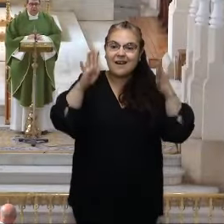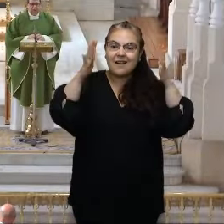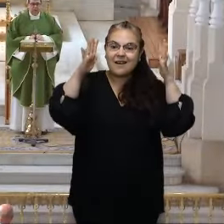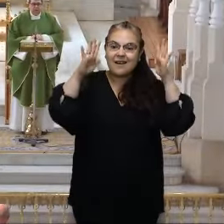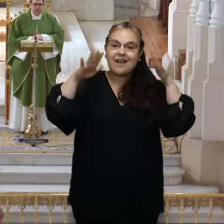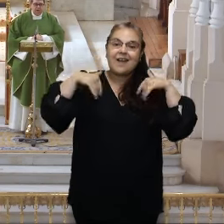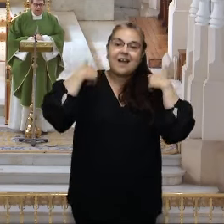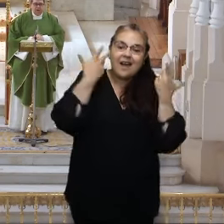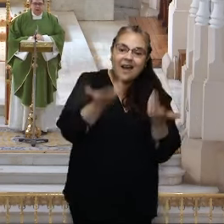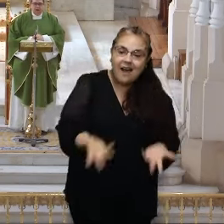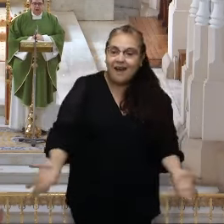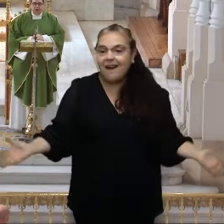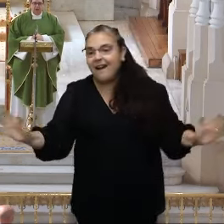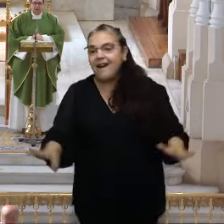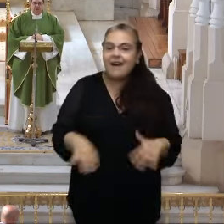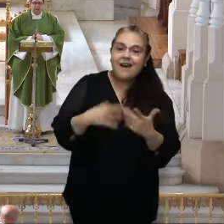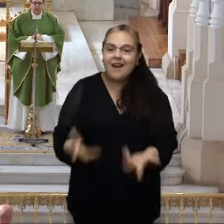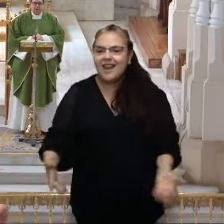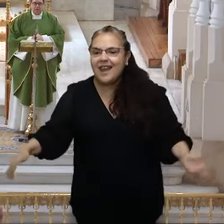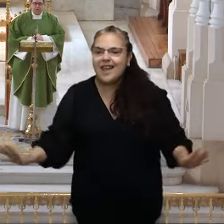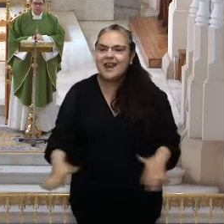Aleluya,